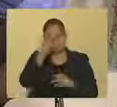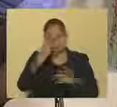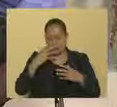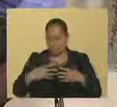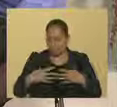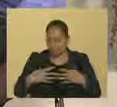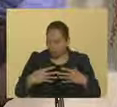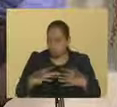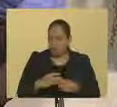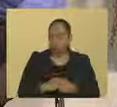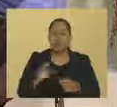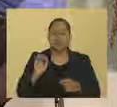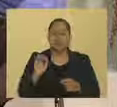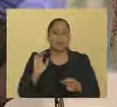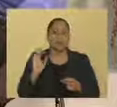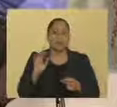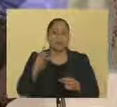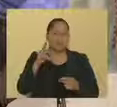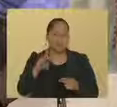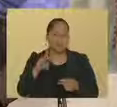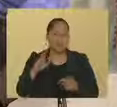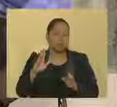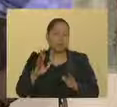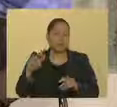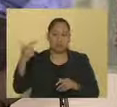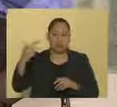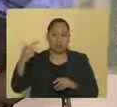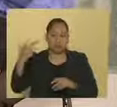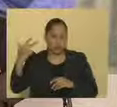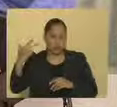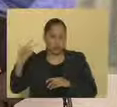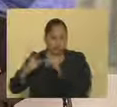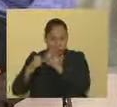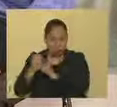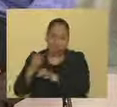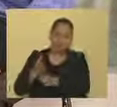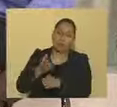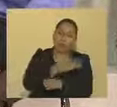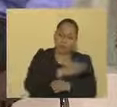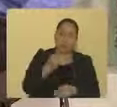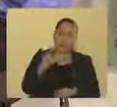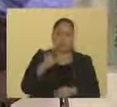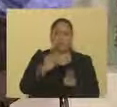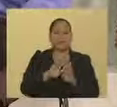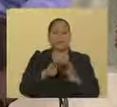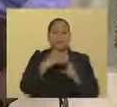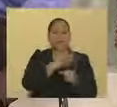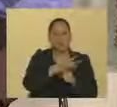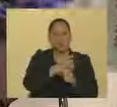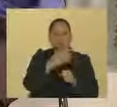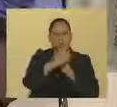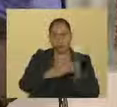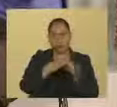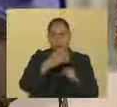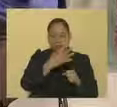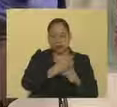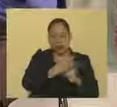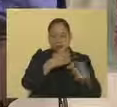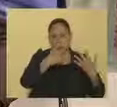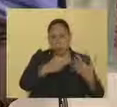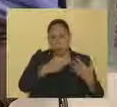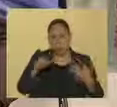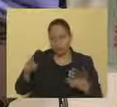mamaria, o inclusive menstruación. Antes de los 12, 13 años. Obviamente esto en cuarto de primaria, ya sexto de primaria, primero de secundaria, ya se puede tomar